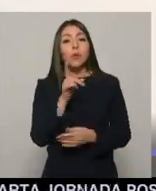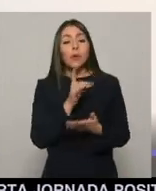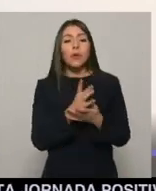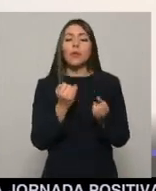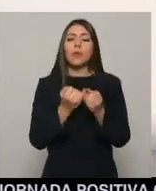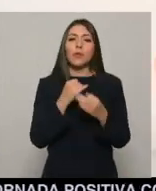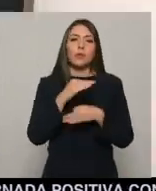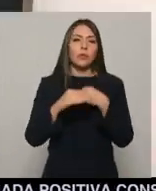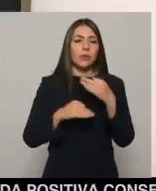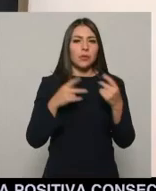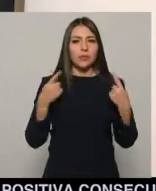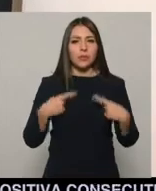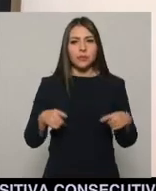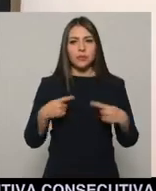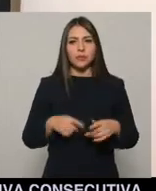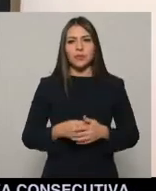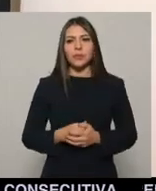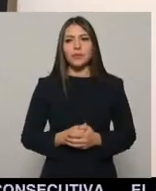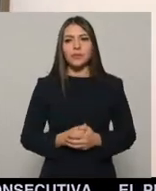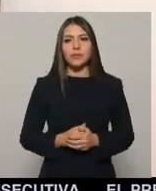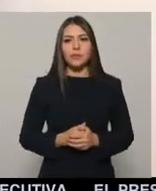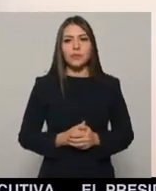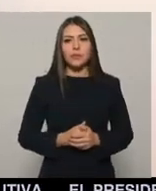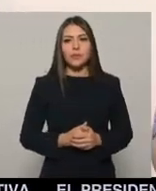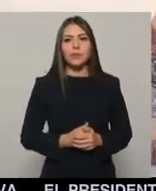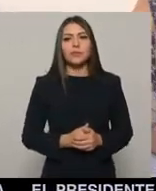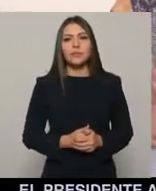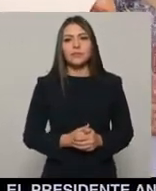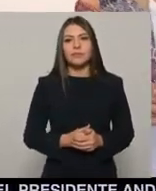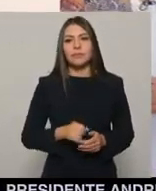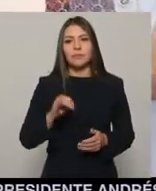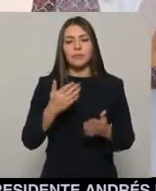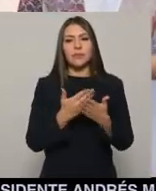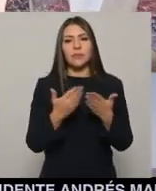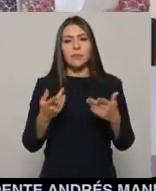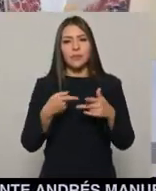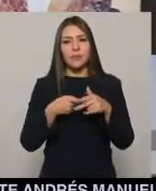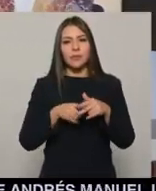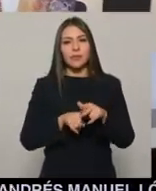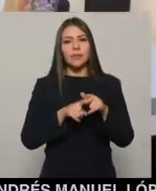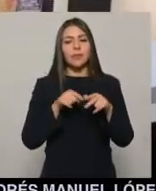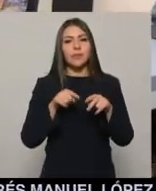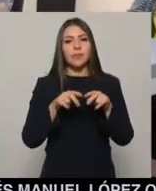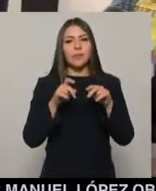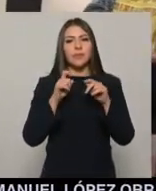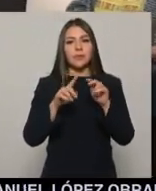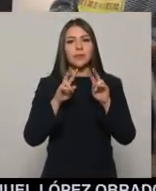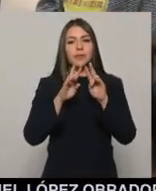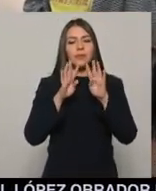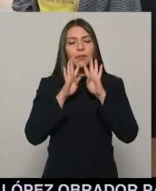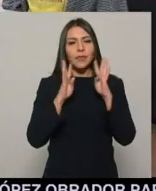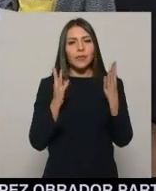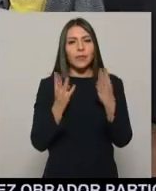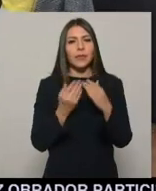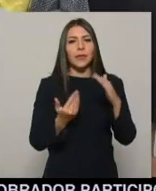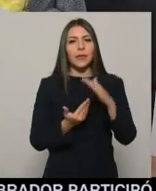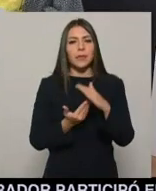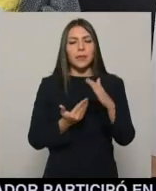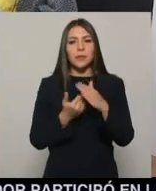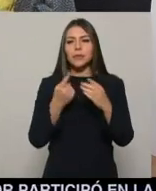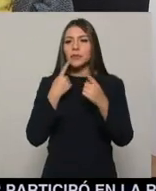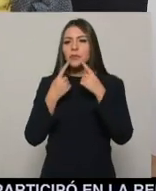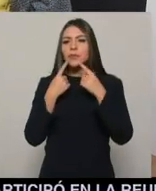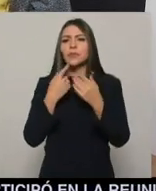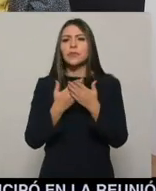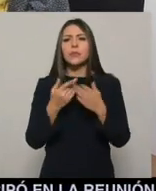la sociedad. Claro, bueno, pues, ¿qué les parece si iniciamos esta mesa de análisis? ¿Por qué ustedes saltan a la esfera política a través